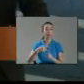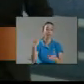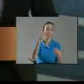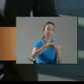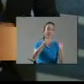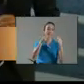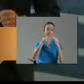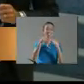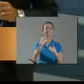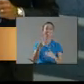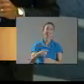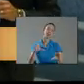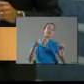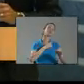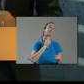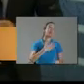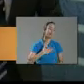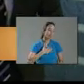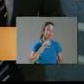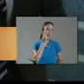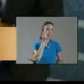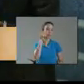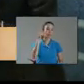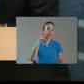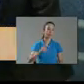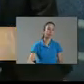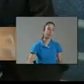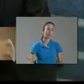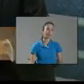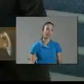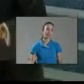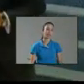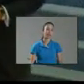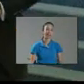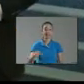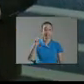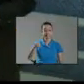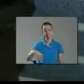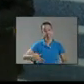con papas y frijoles. ¡Ah, aleluya!